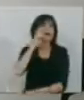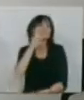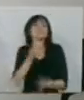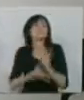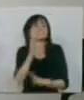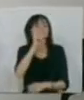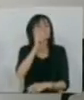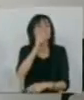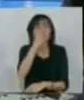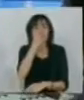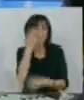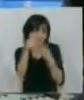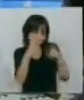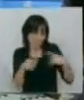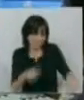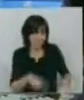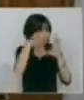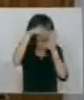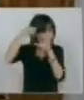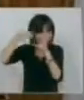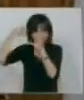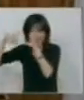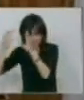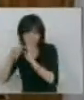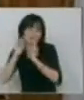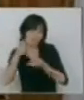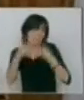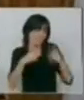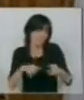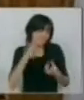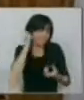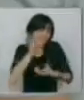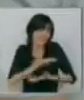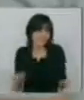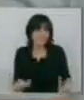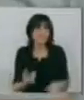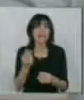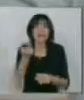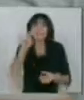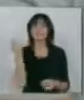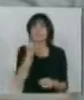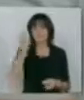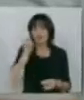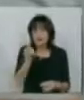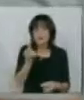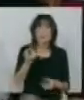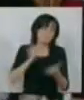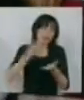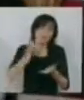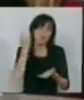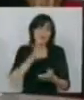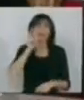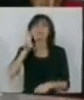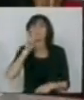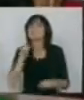perros diferentes, de diferentes razas, de diferentes edades. Durante poco más de una hora se los filma, 90 minutos. Ahí estamos